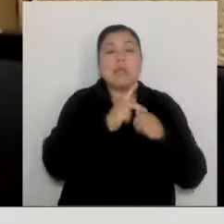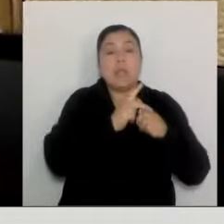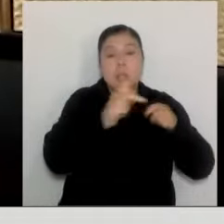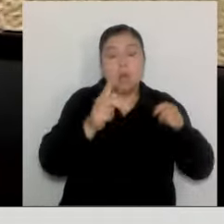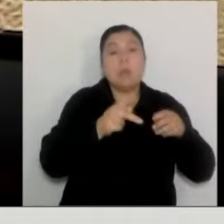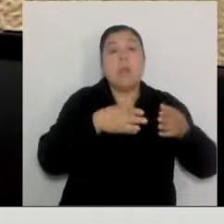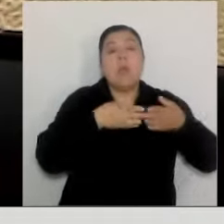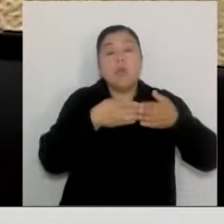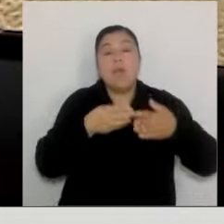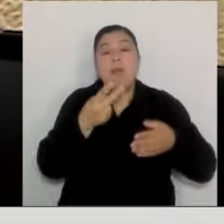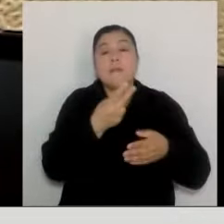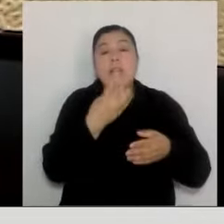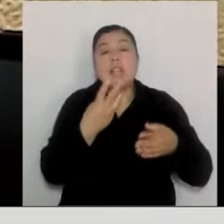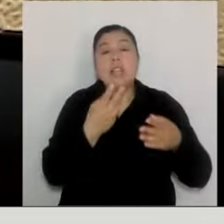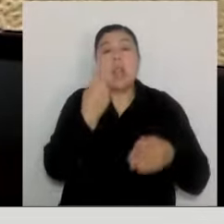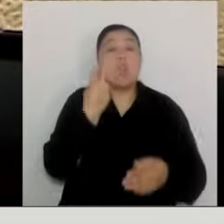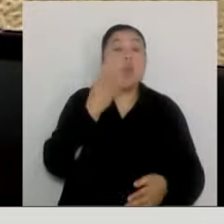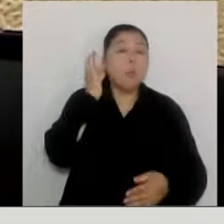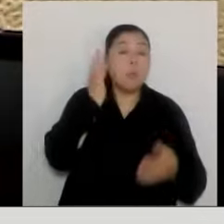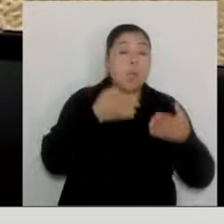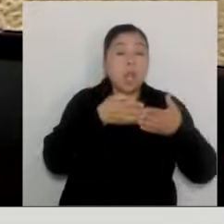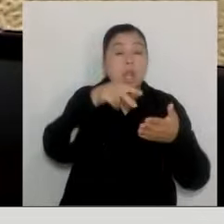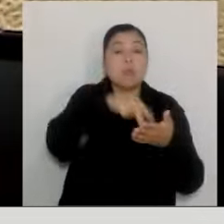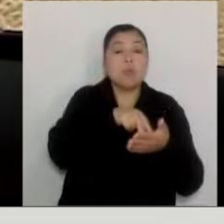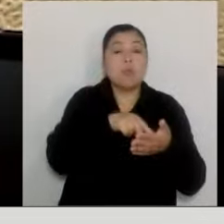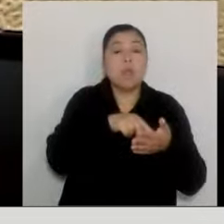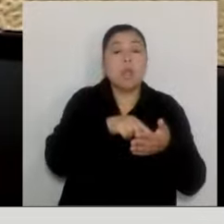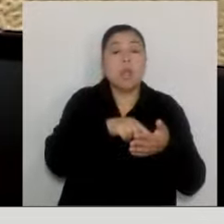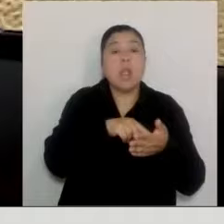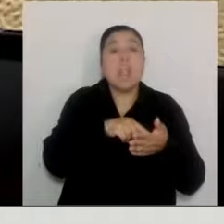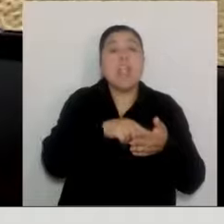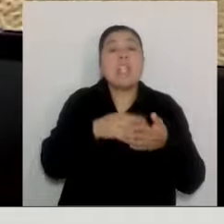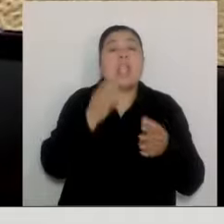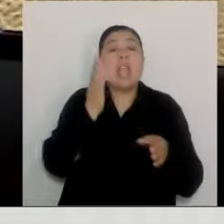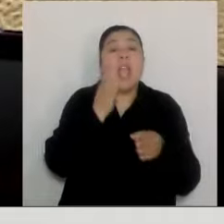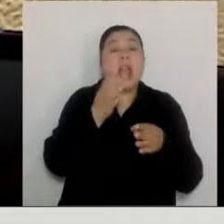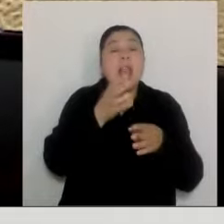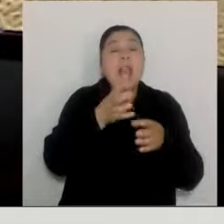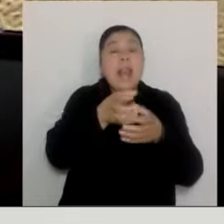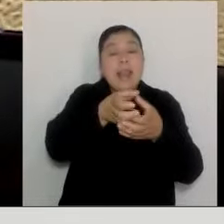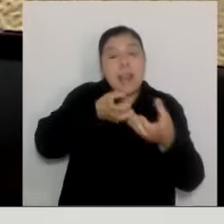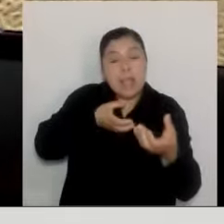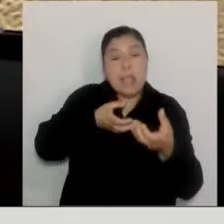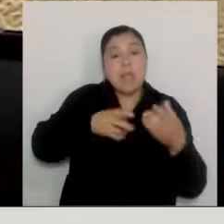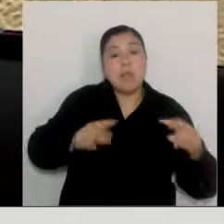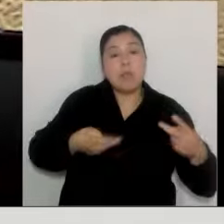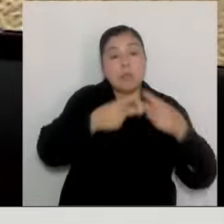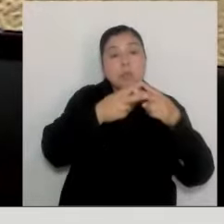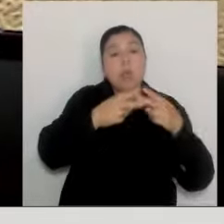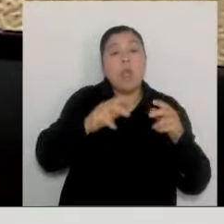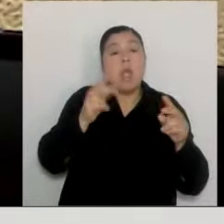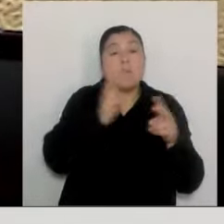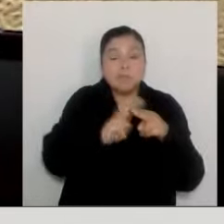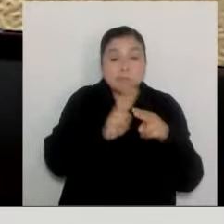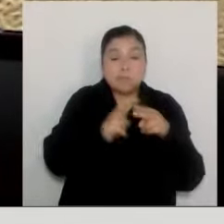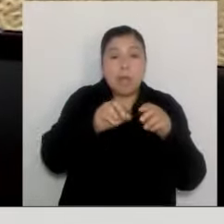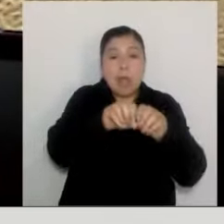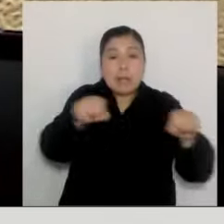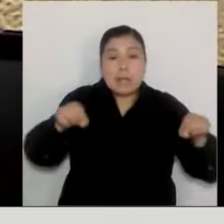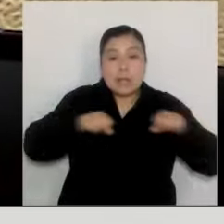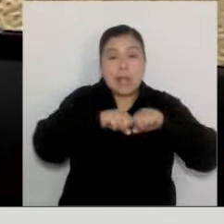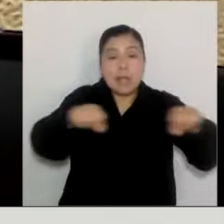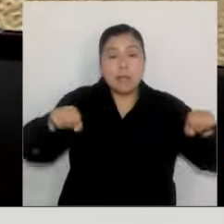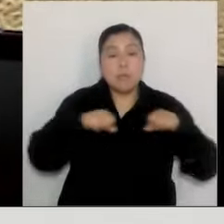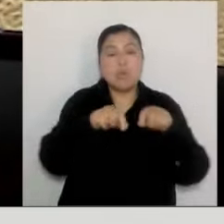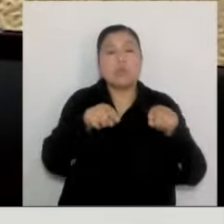23 personas dos mujeres que estaban encargadas de recolectar leña agua construían remos también una anécdota para los que le